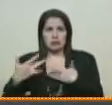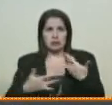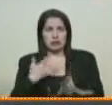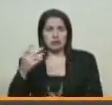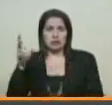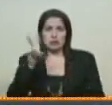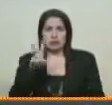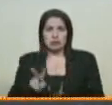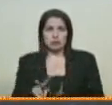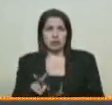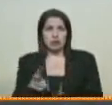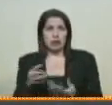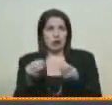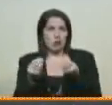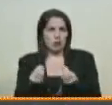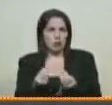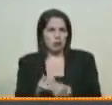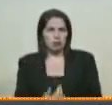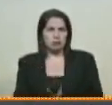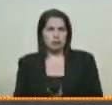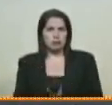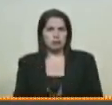monetarias.